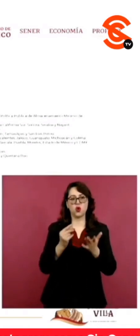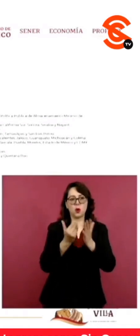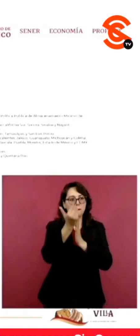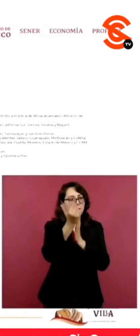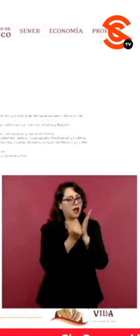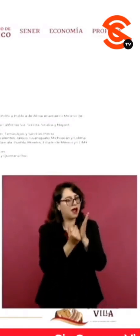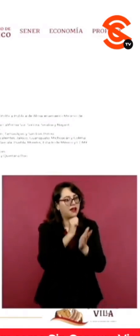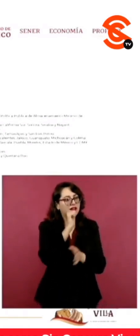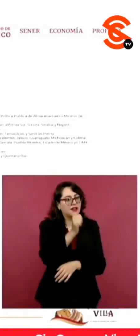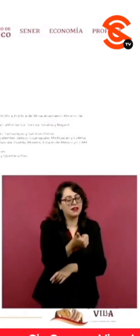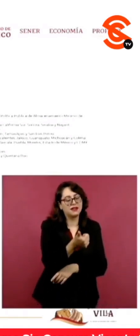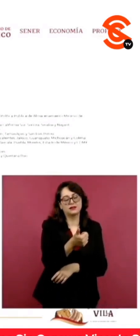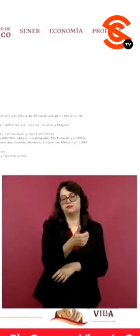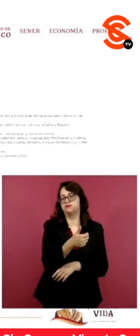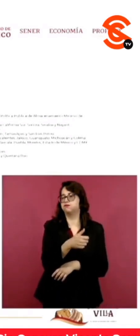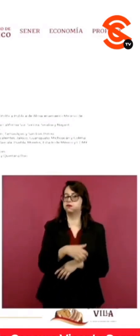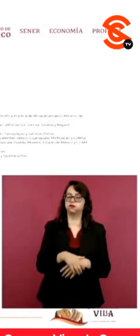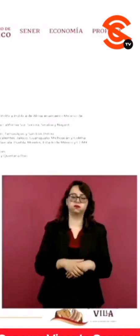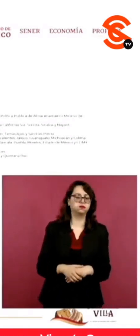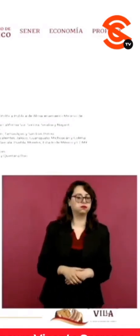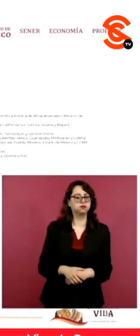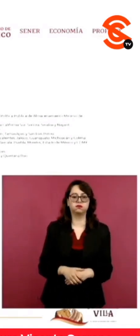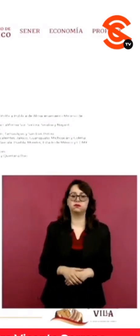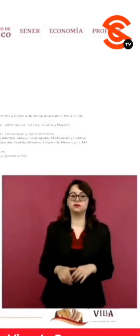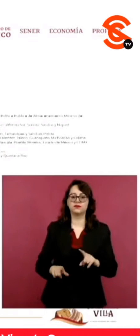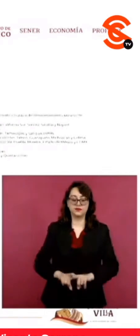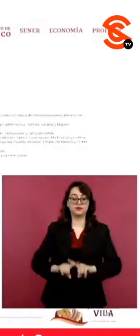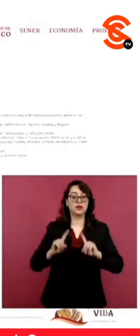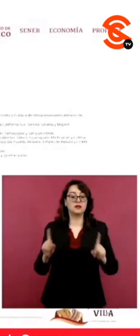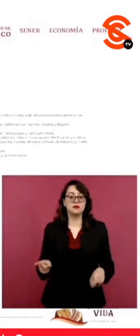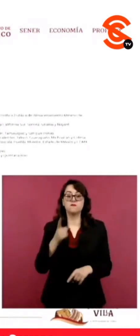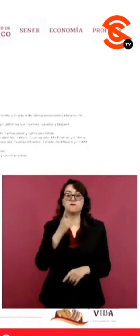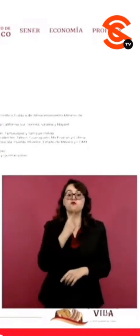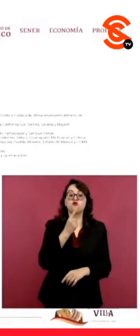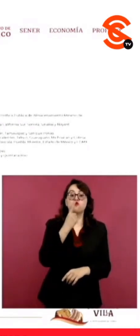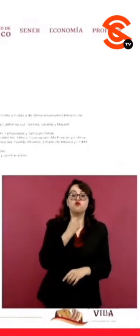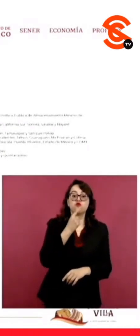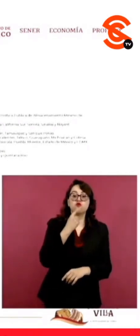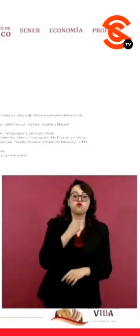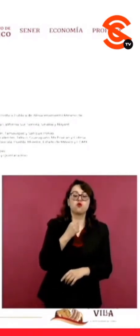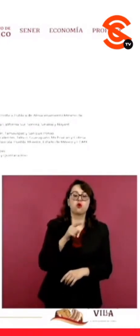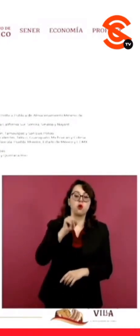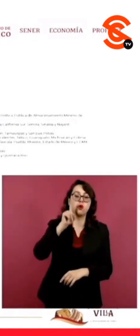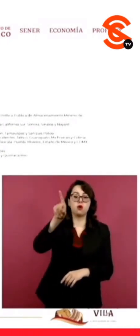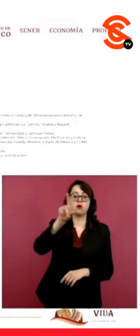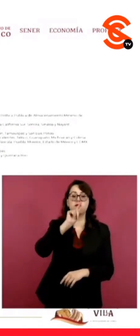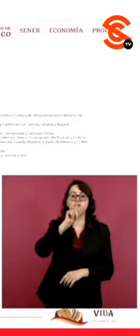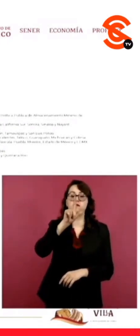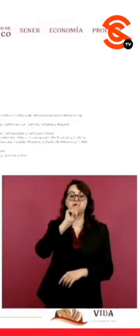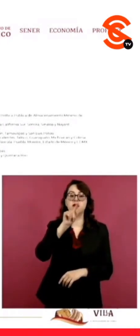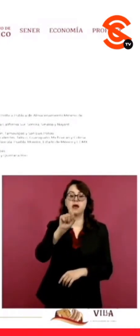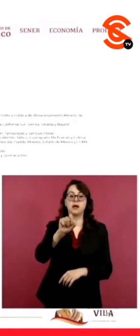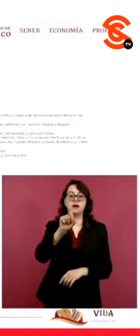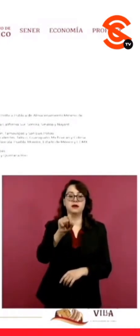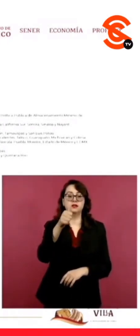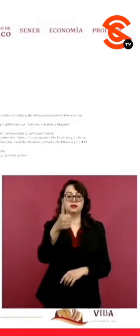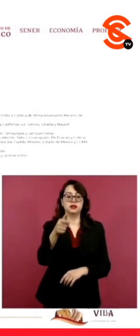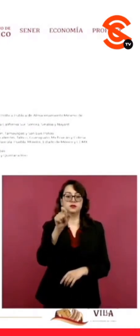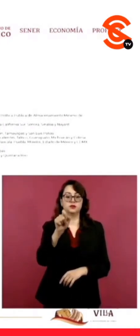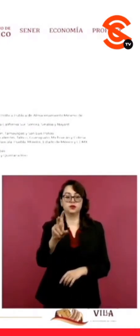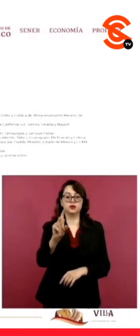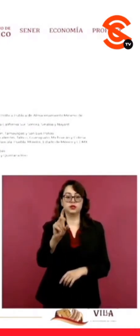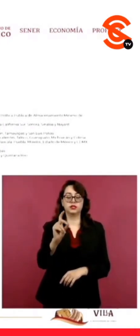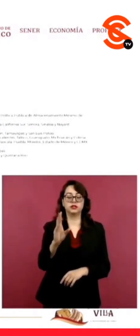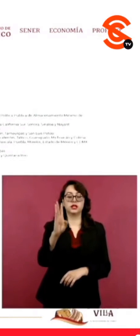a ver ahora para la premium, Pemex, el precio más caro en Tlajomulco de Zúñiga, Jalisco, 26 pesos con